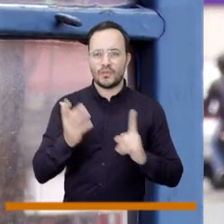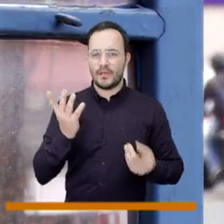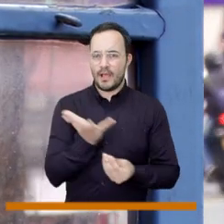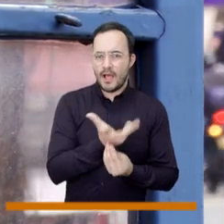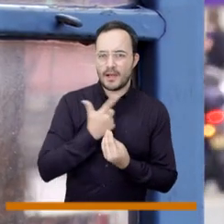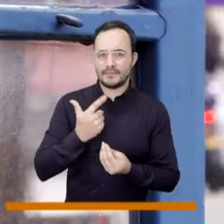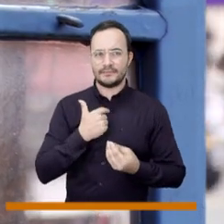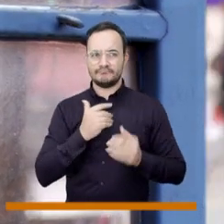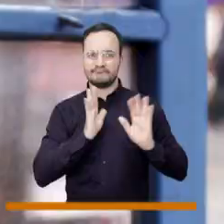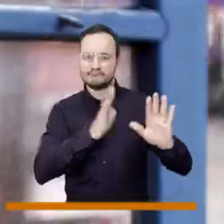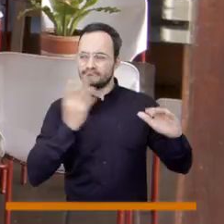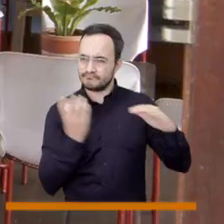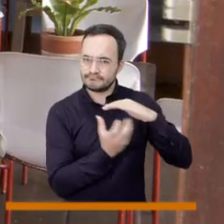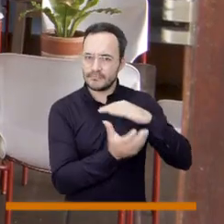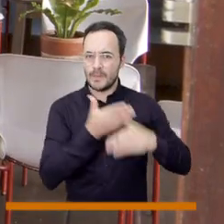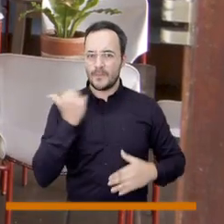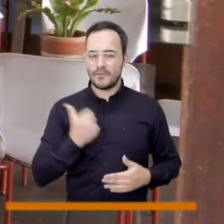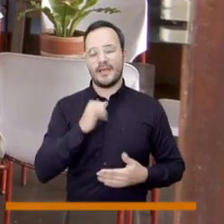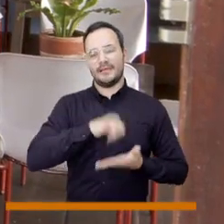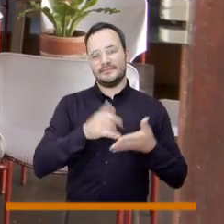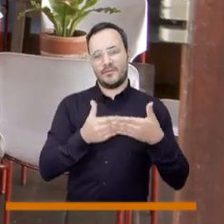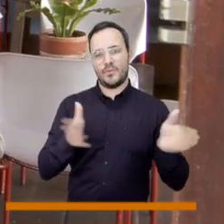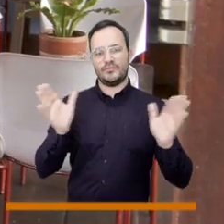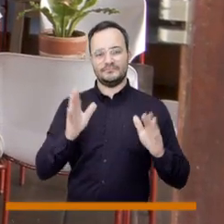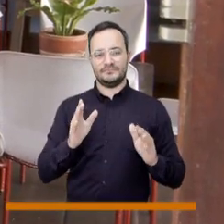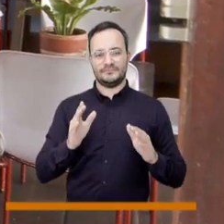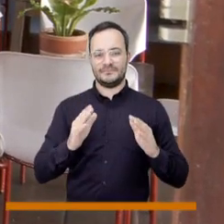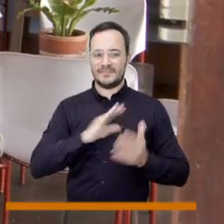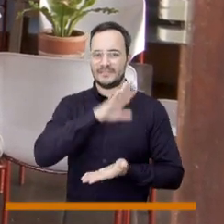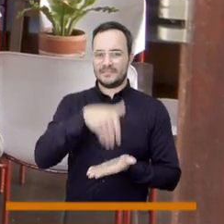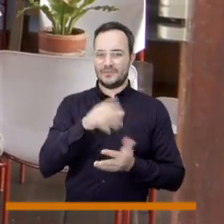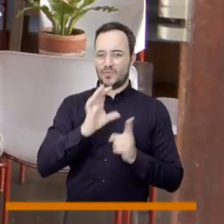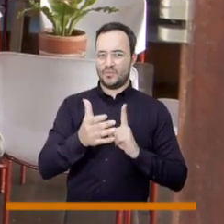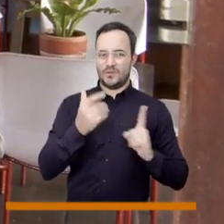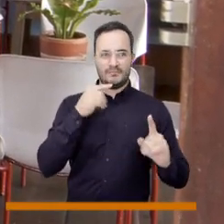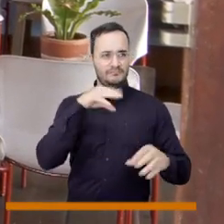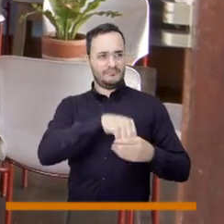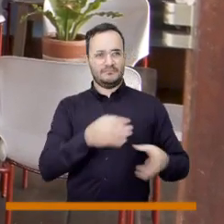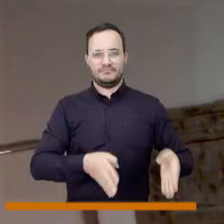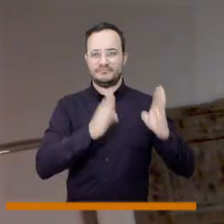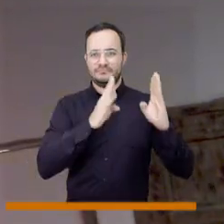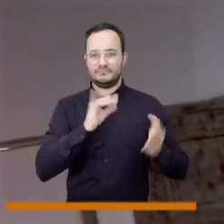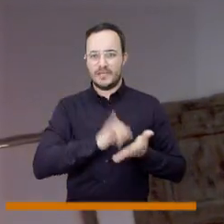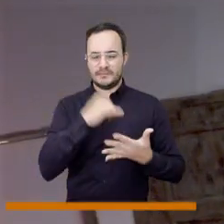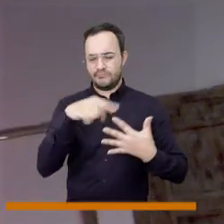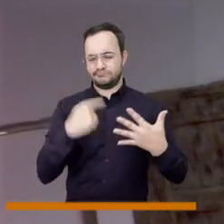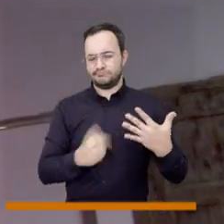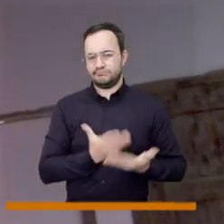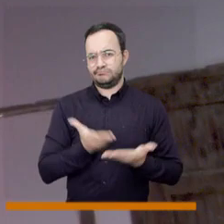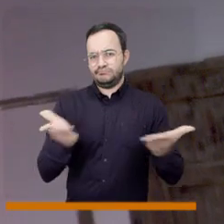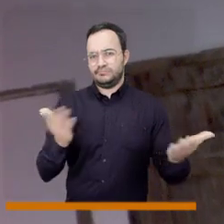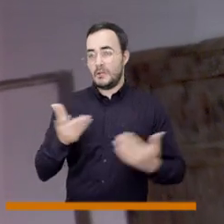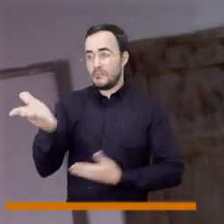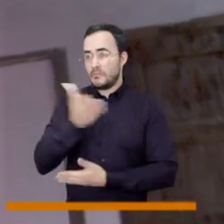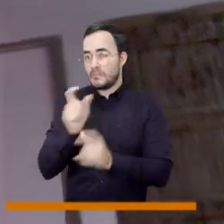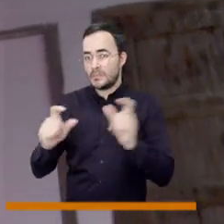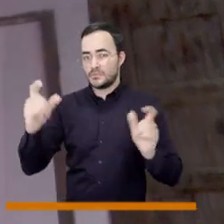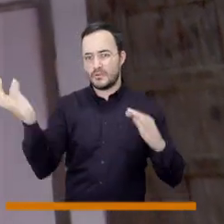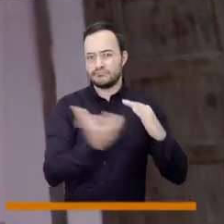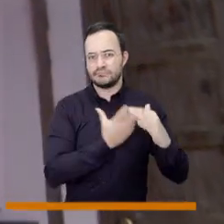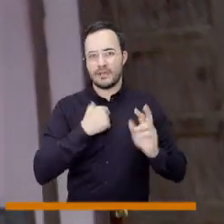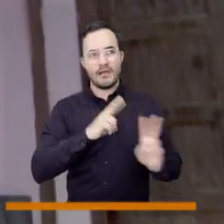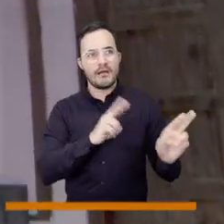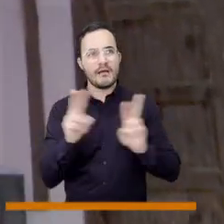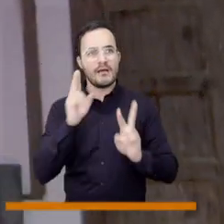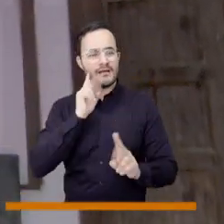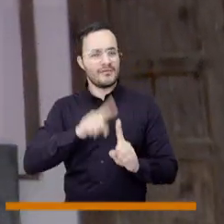entonces abrimos un centro cultural un centro cultural que tuviera diferente manifestaciones pero que además estuviera habitado por múltiples personas que habitara